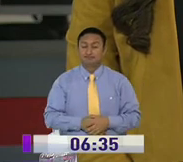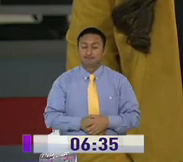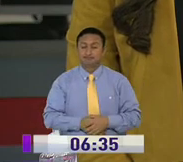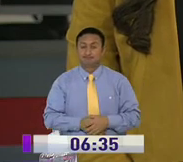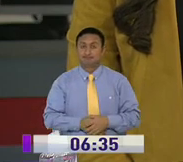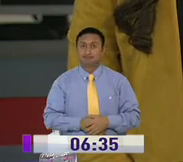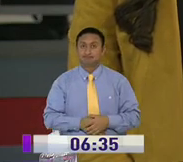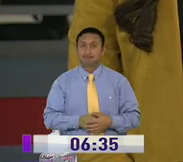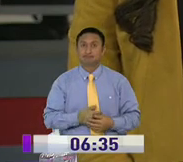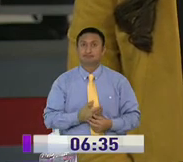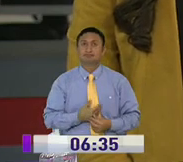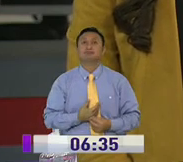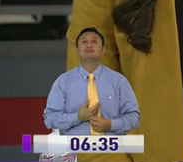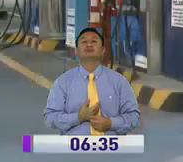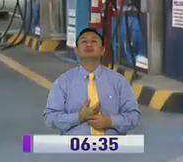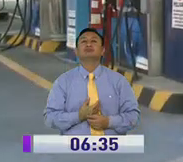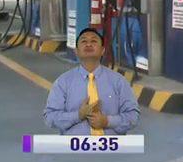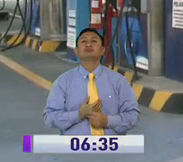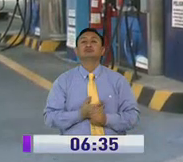el COVID-19.